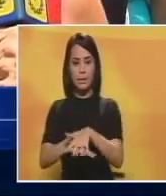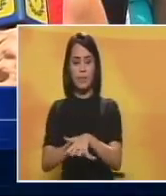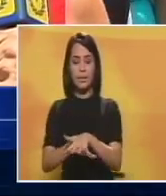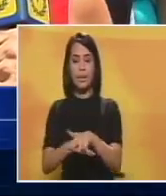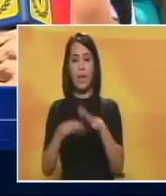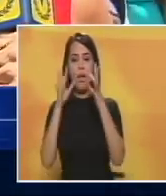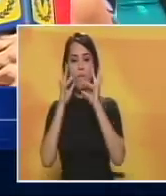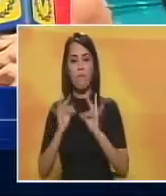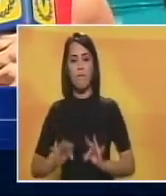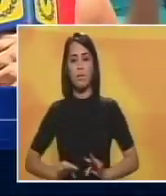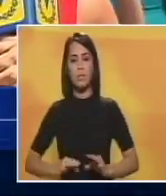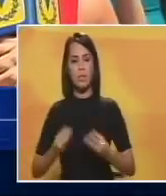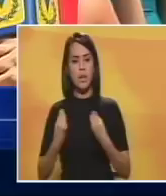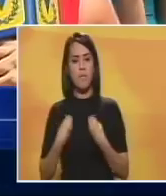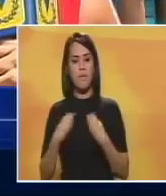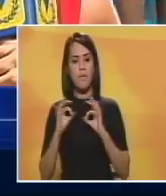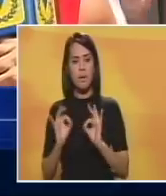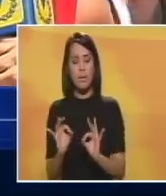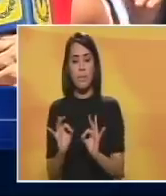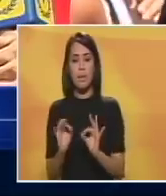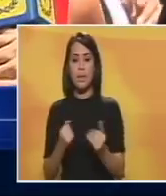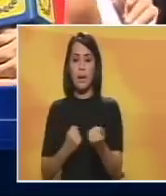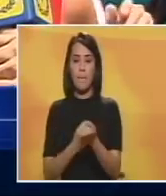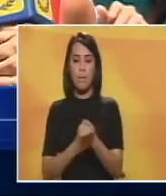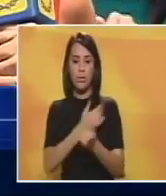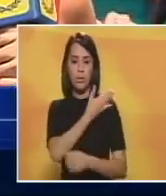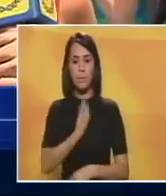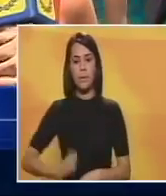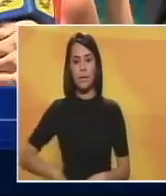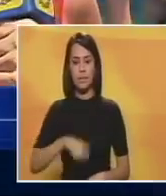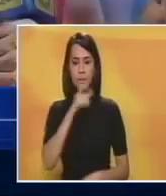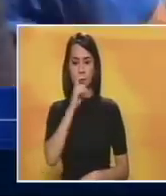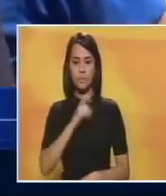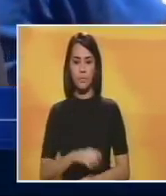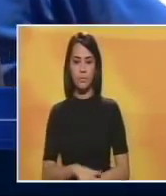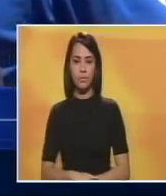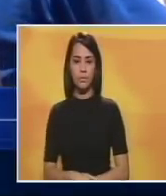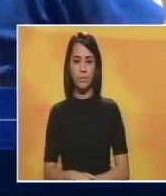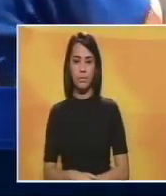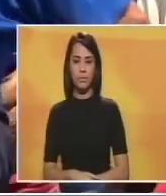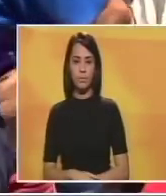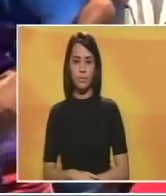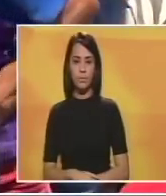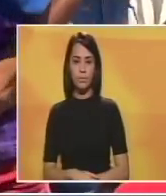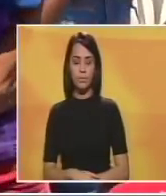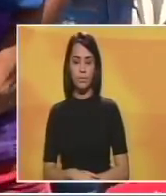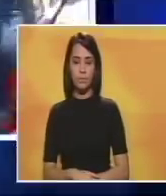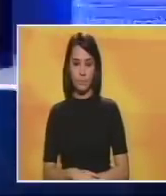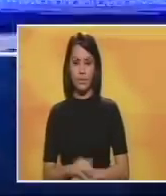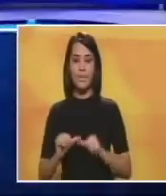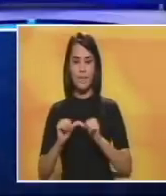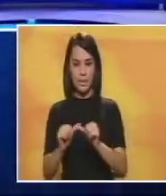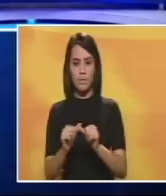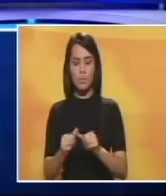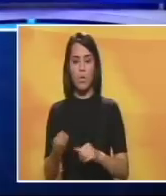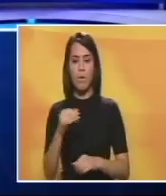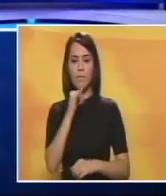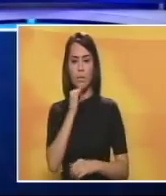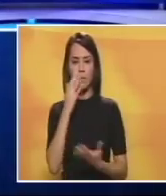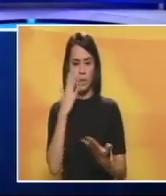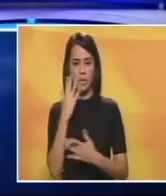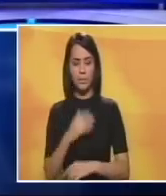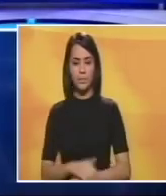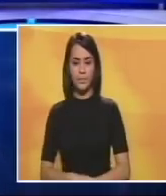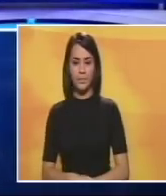en la sobrevivencia y en el apoyo que le podamos dar a nuestro presidente Nicolás Maduro. Quédense con nosotros porque los vamos a mantener informados. Liz